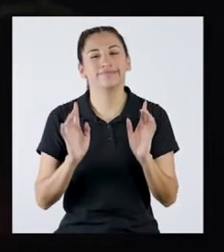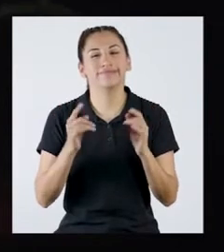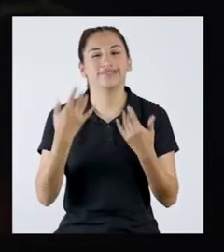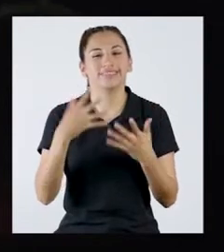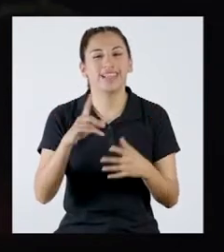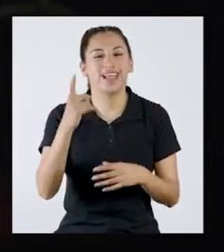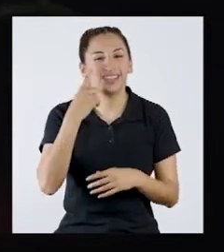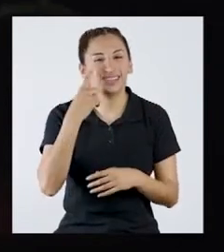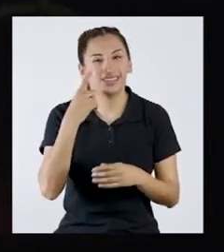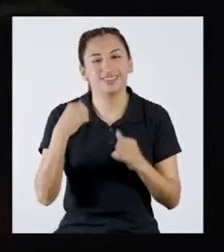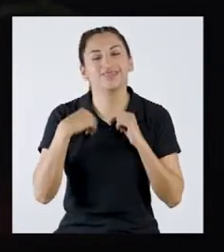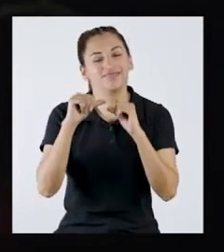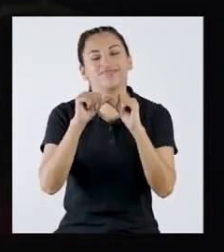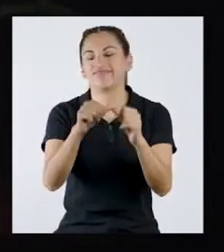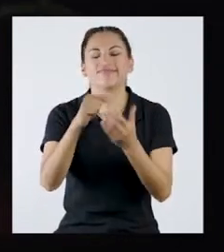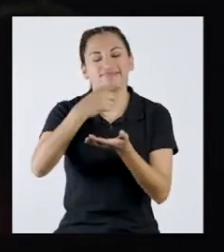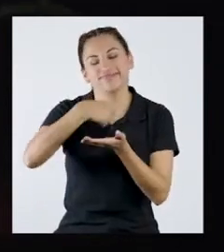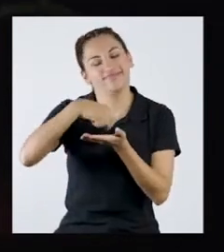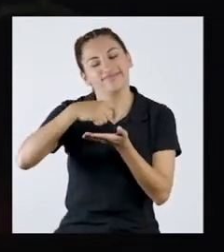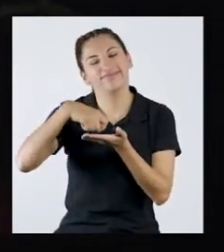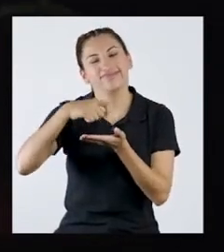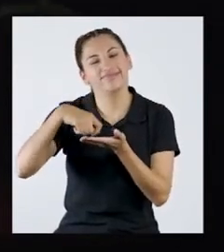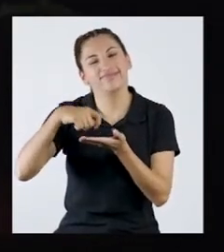seguir escribiendo.